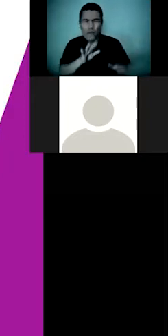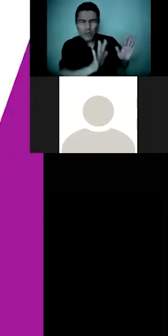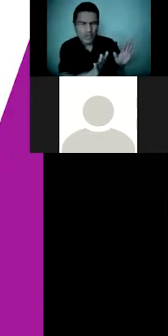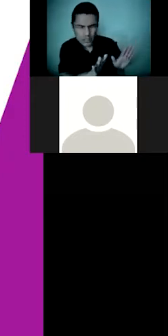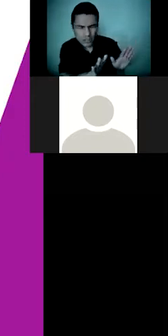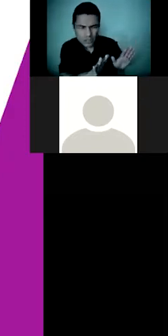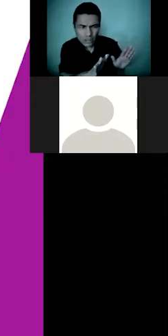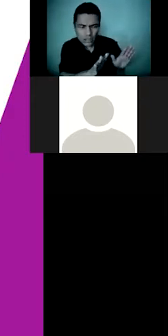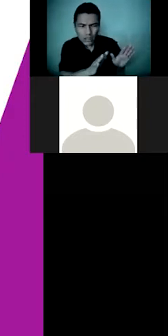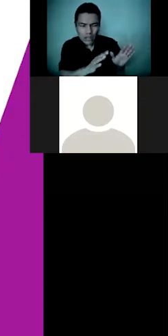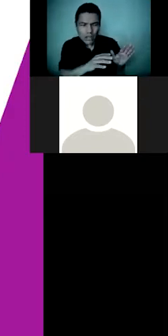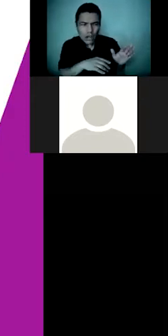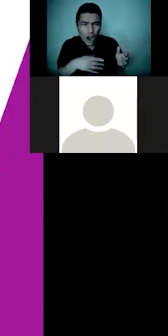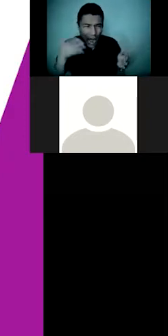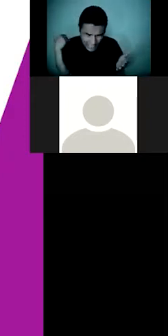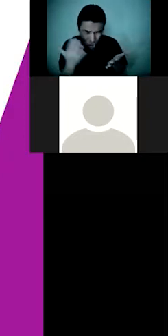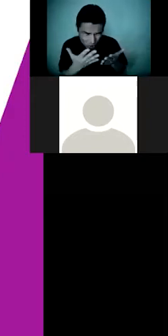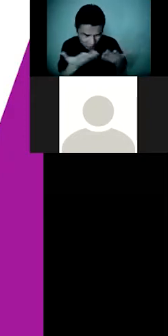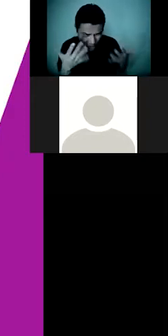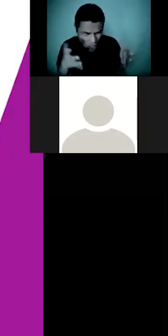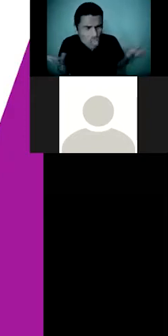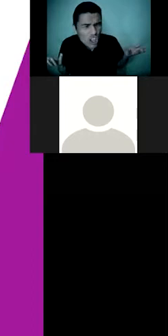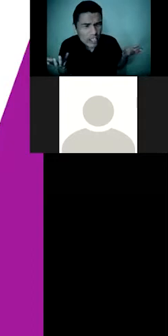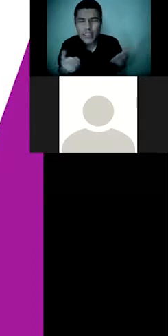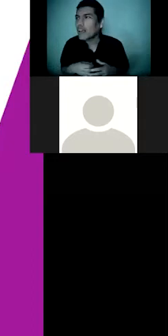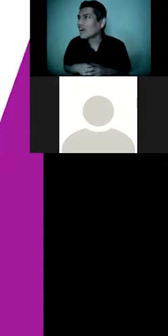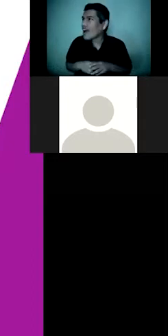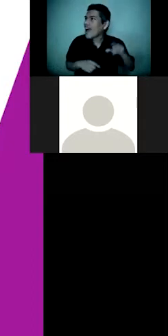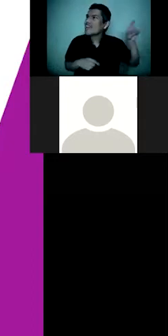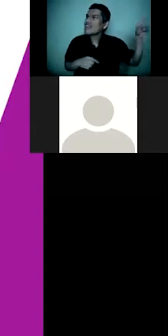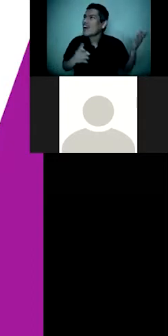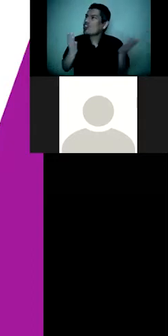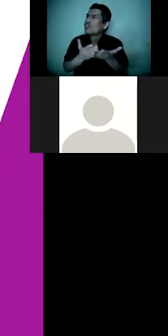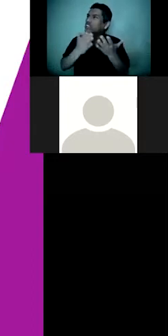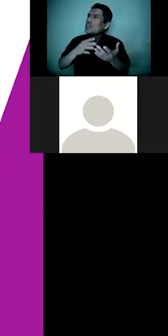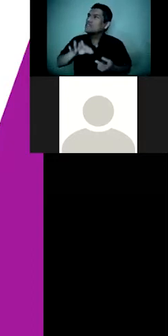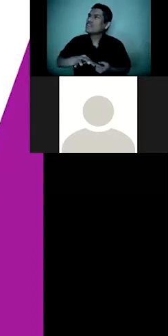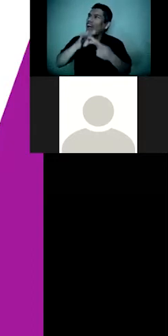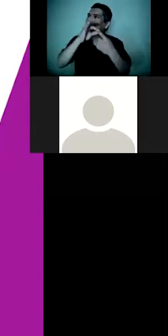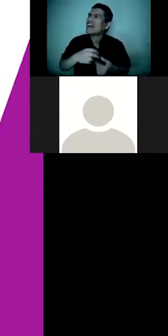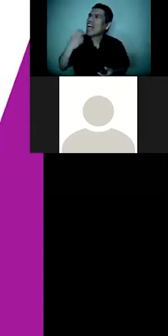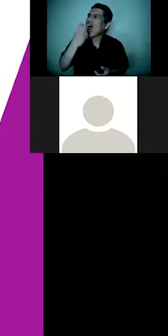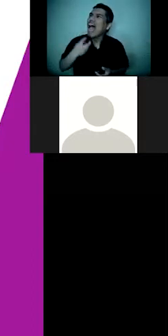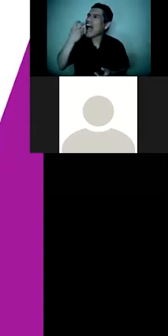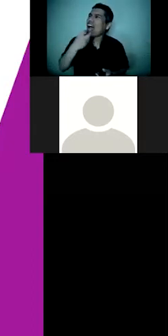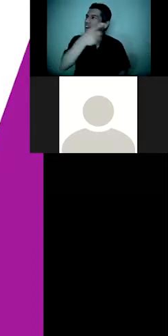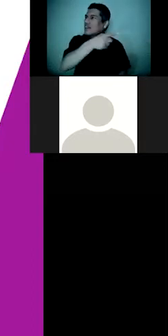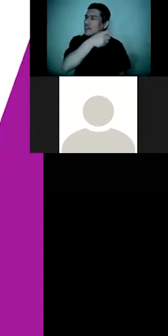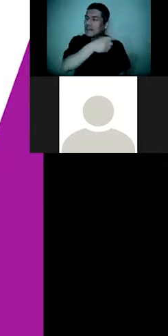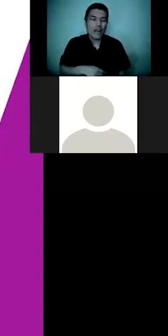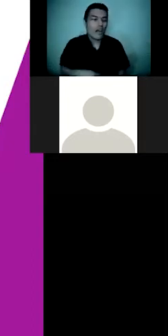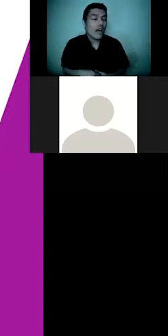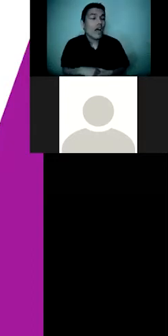hablar, nada. A ver, un momentito, señora. ¿Ha ido al colegio ya? ¿Dónde ha ido? Allá, en el colegio